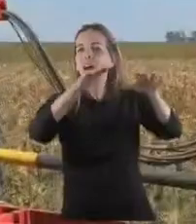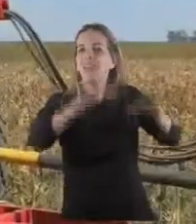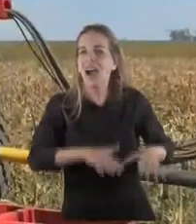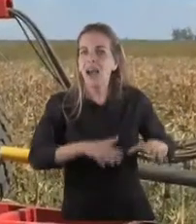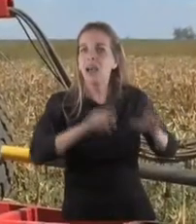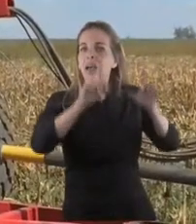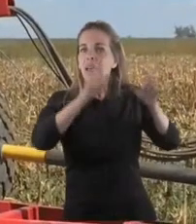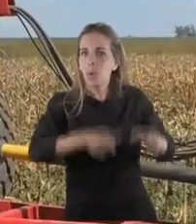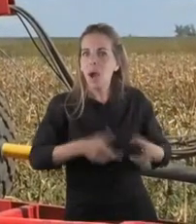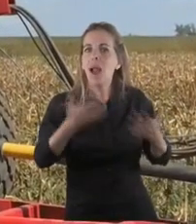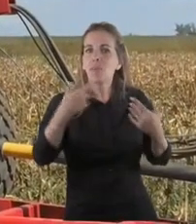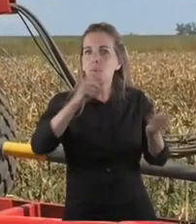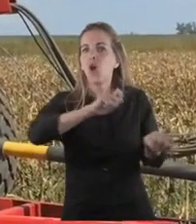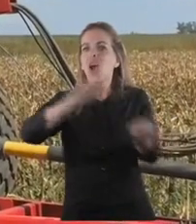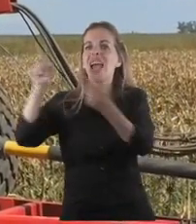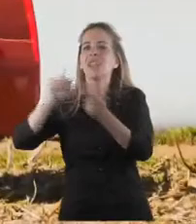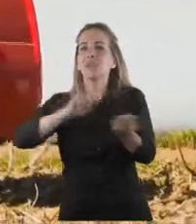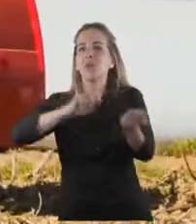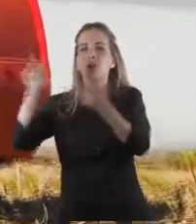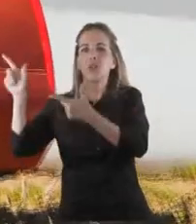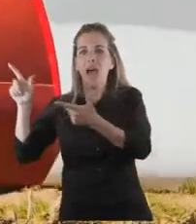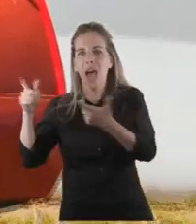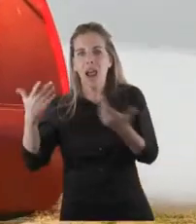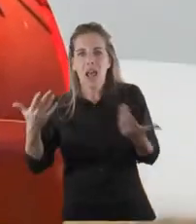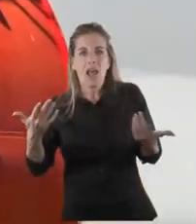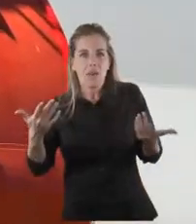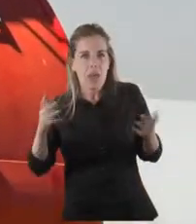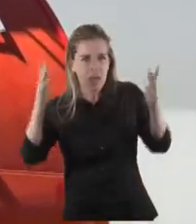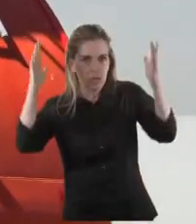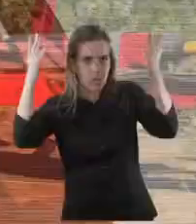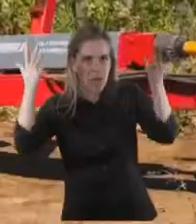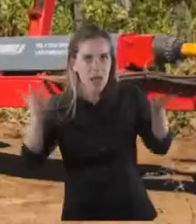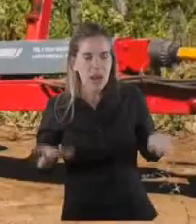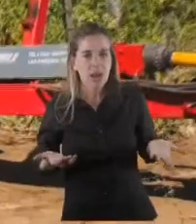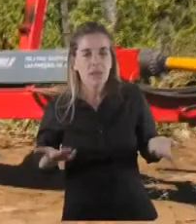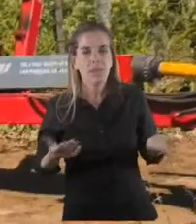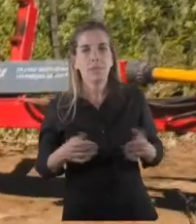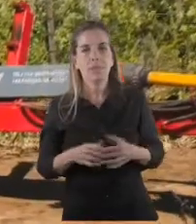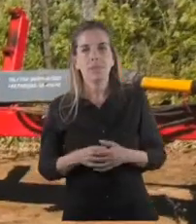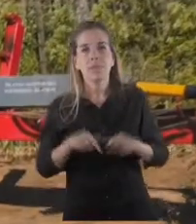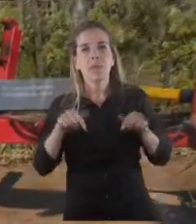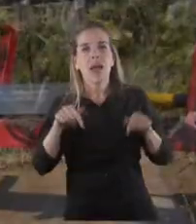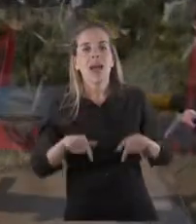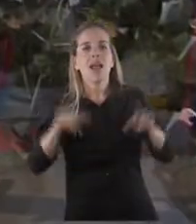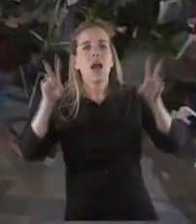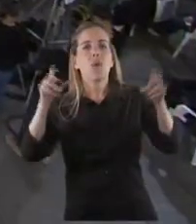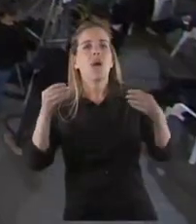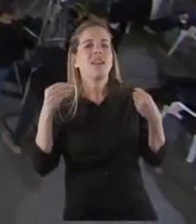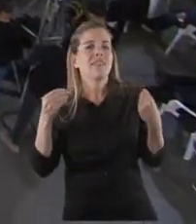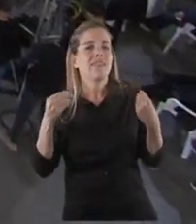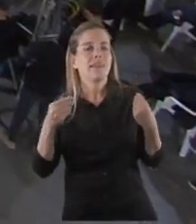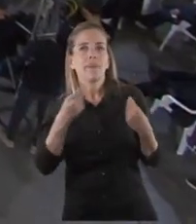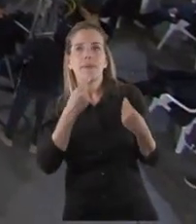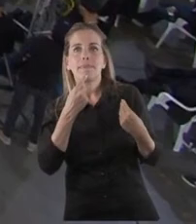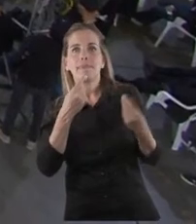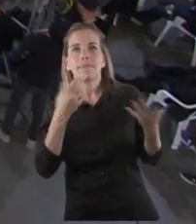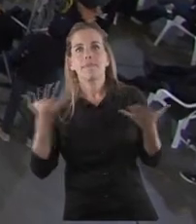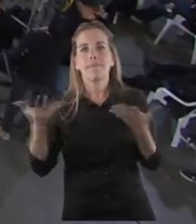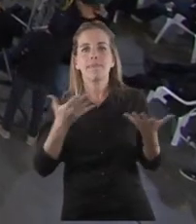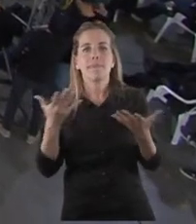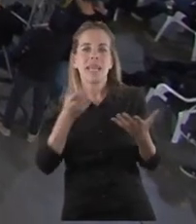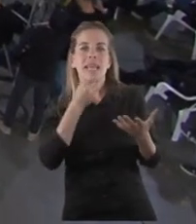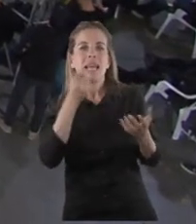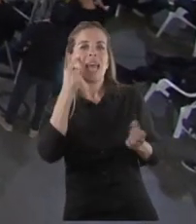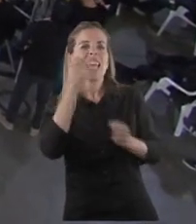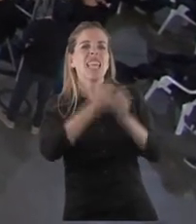Y lo lograron ustedes. La discusión, en verdad, no es si la industria es